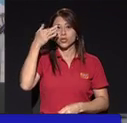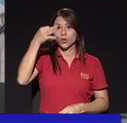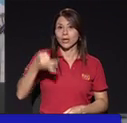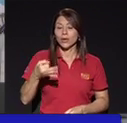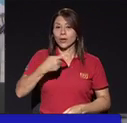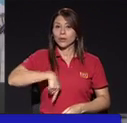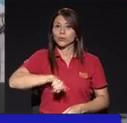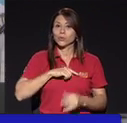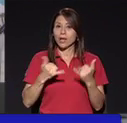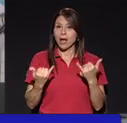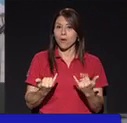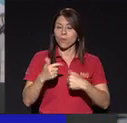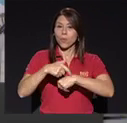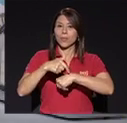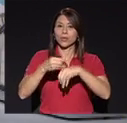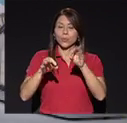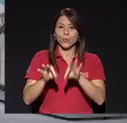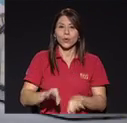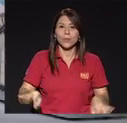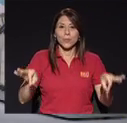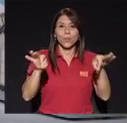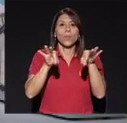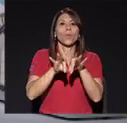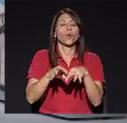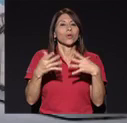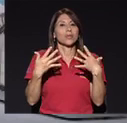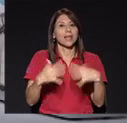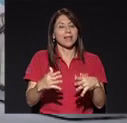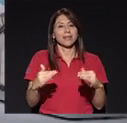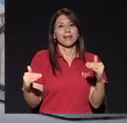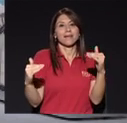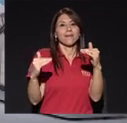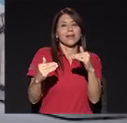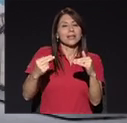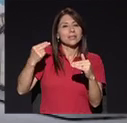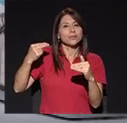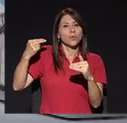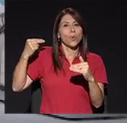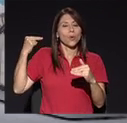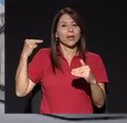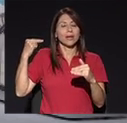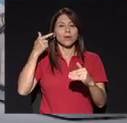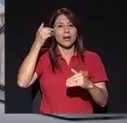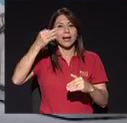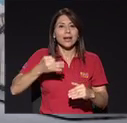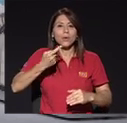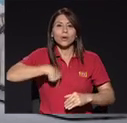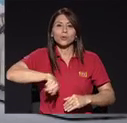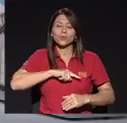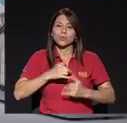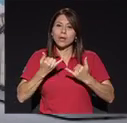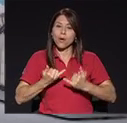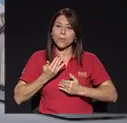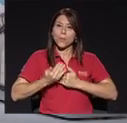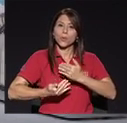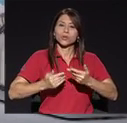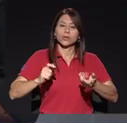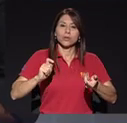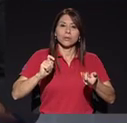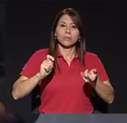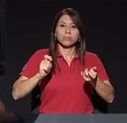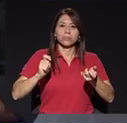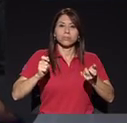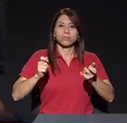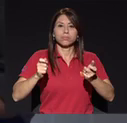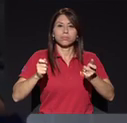en un momento muy importante en términos hasta históricos, ¿verdad? O sea, creo que estamos en un proceso de